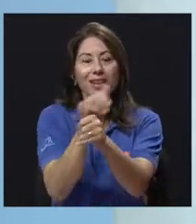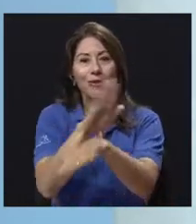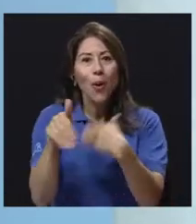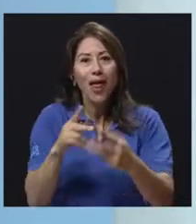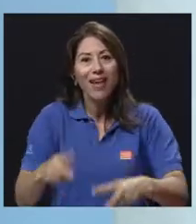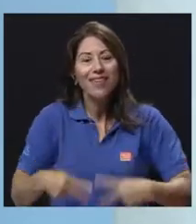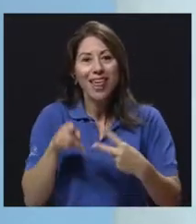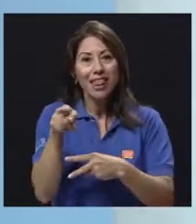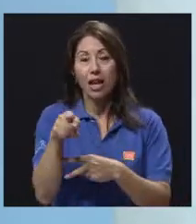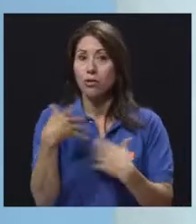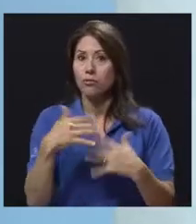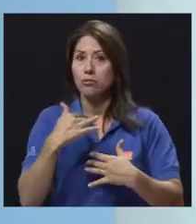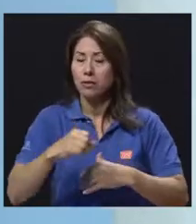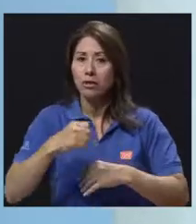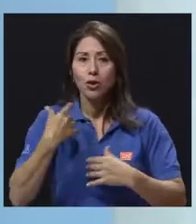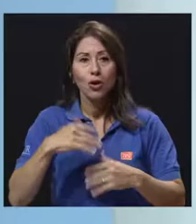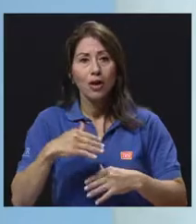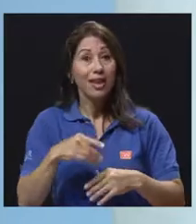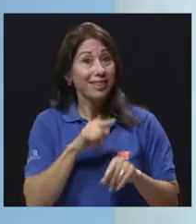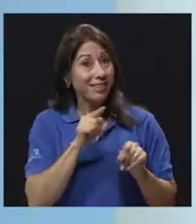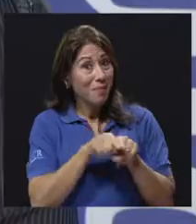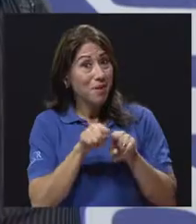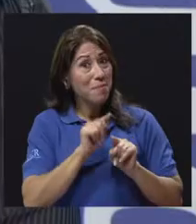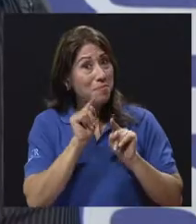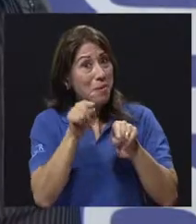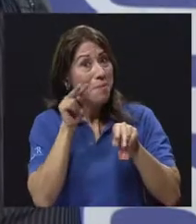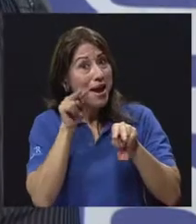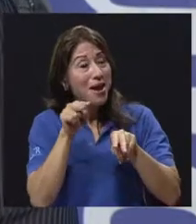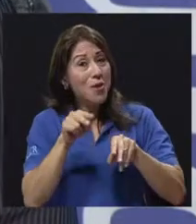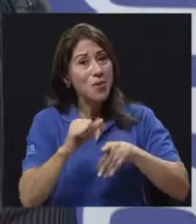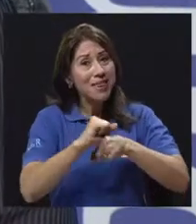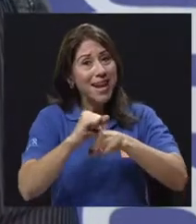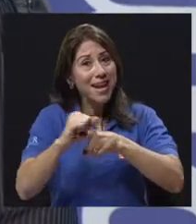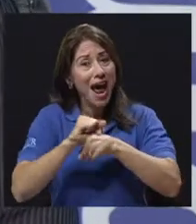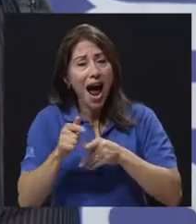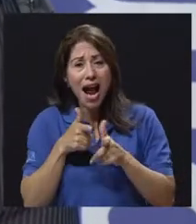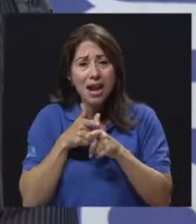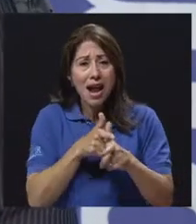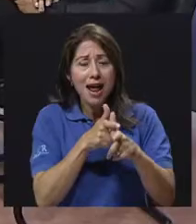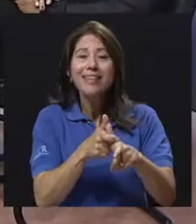seguir toda la vida de ellos. Verlo entrenar y de todo. Verlo entrenar, sí. Verlo trabajar.